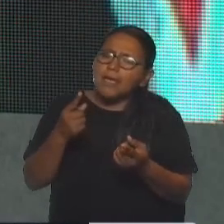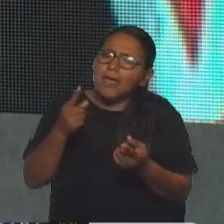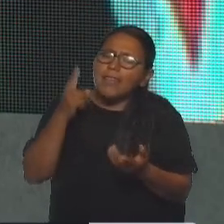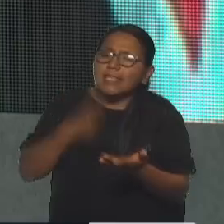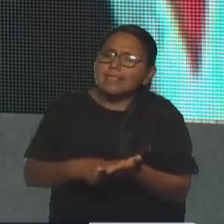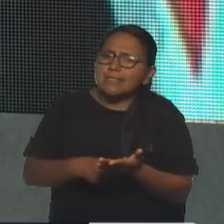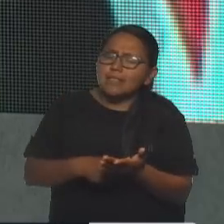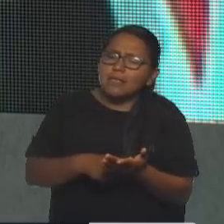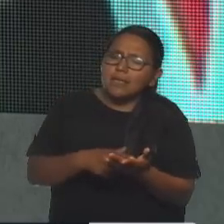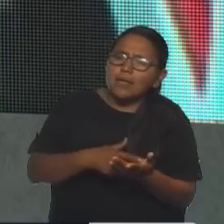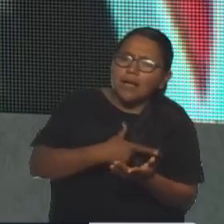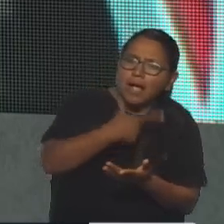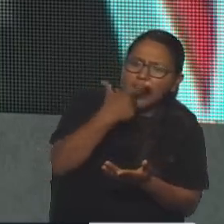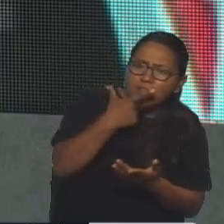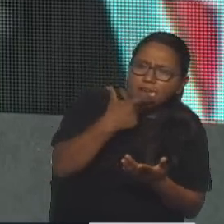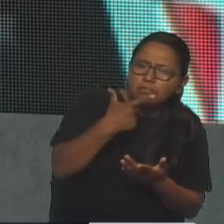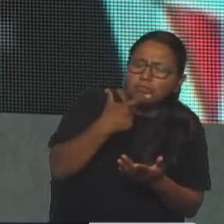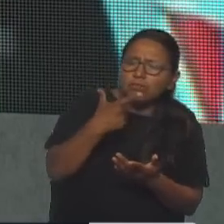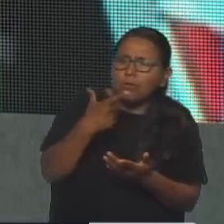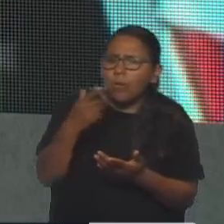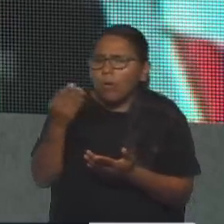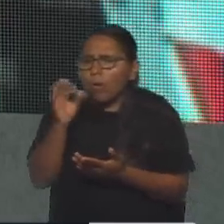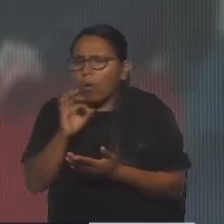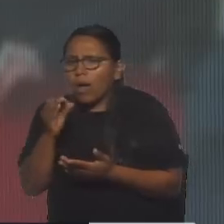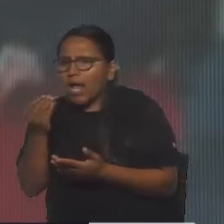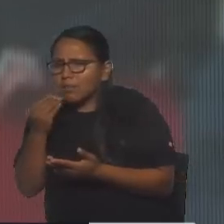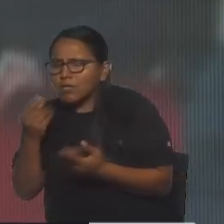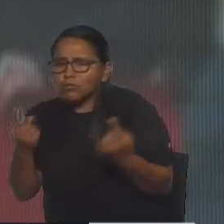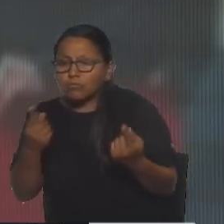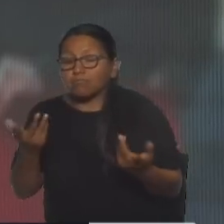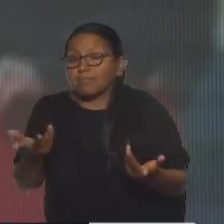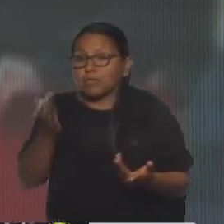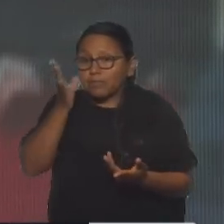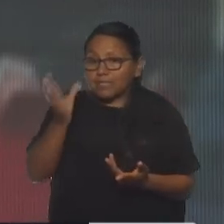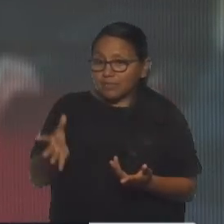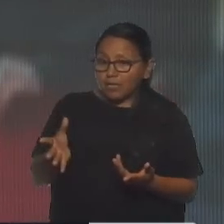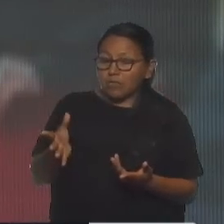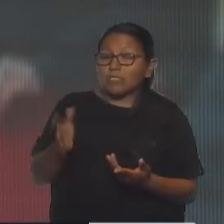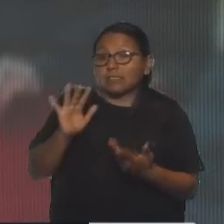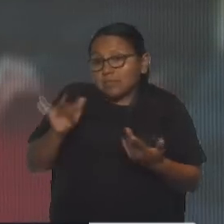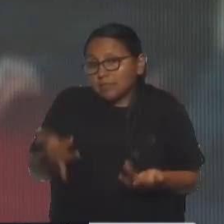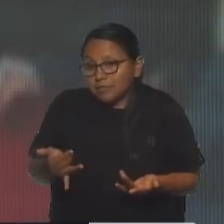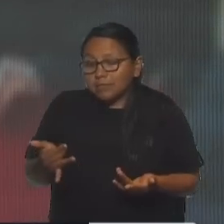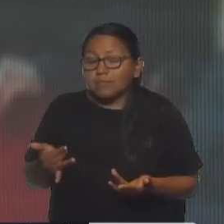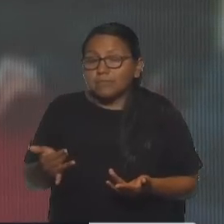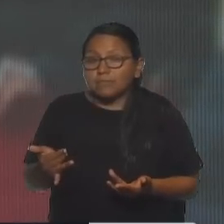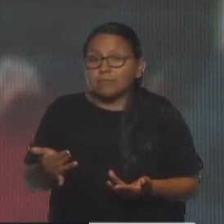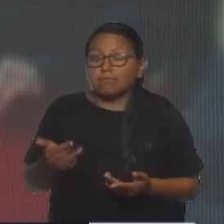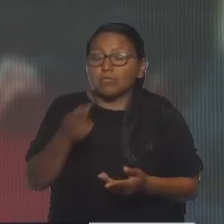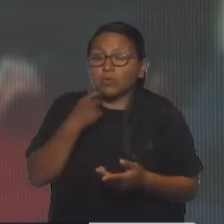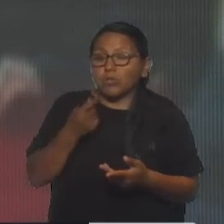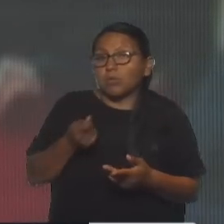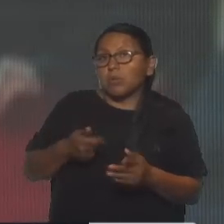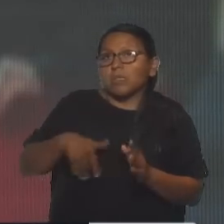se alimenta. Es el extremo del extremo. Sí, pero es que el extremo es una realidad ahora mismo. O sea, si tú tienes un aumento